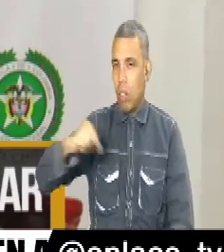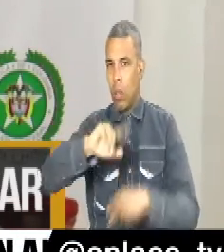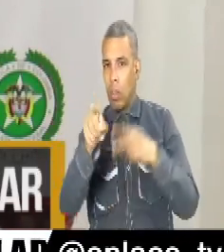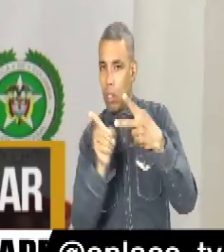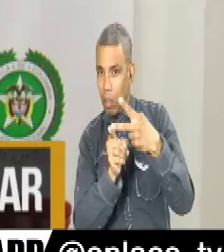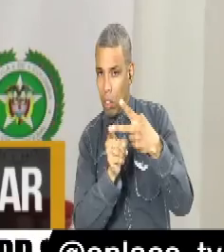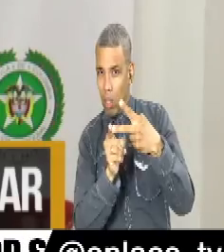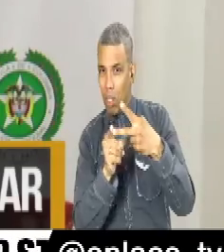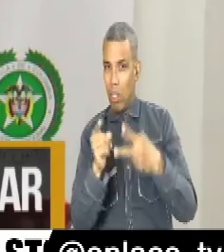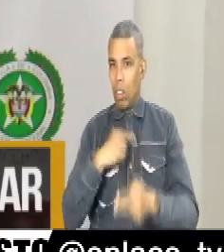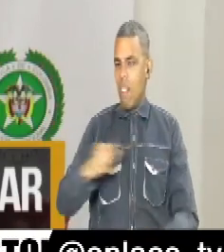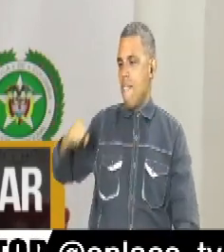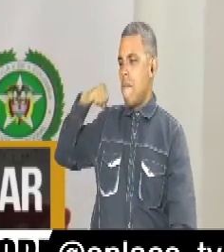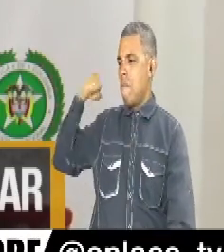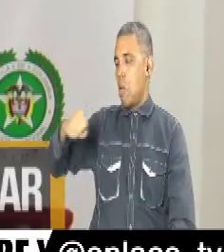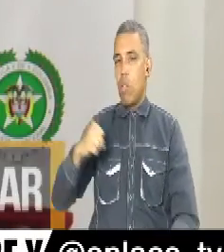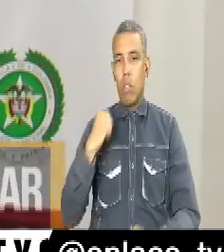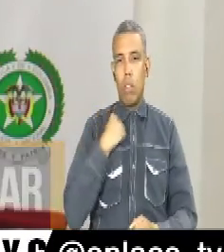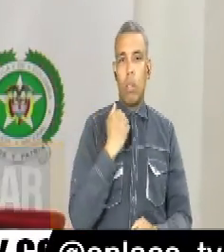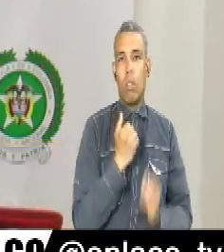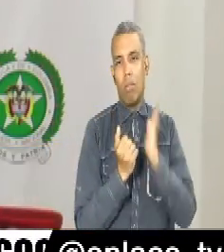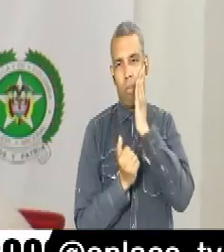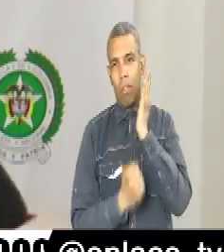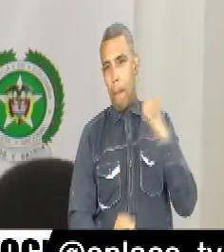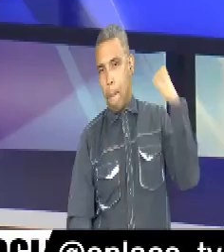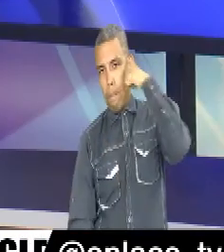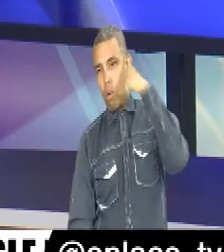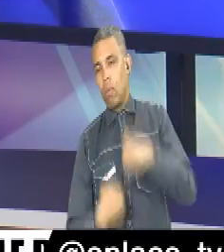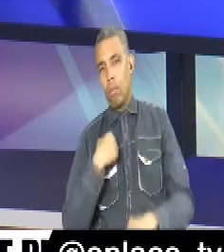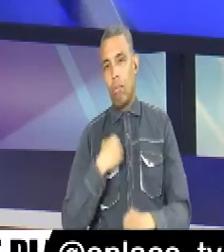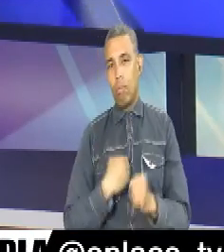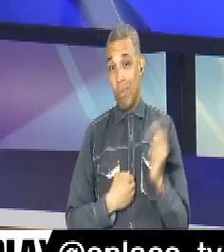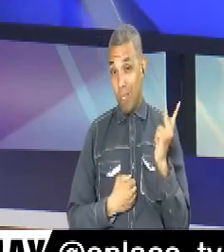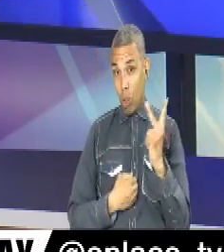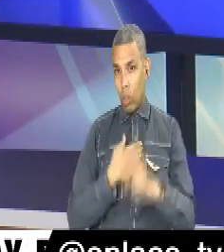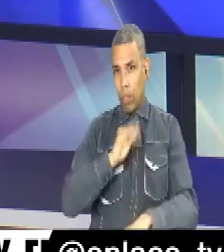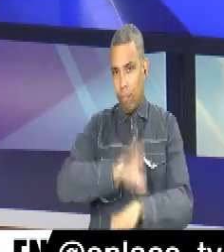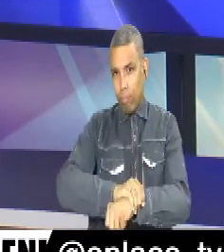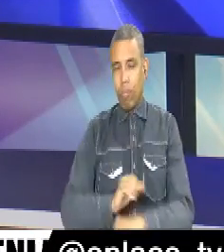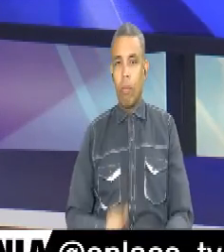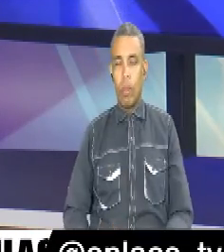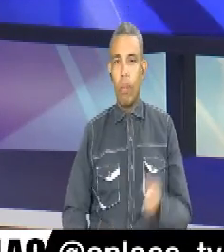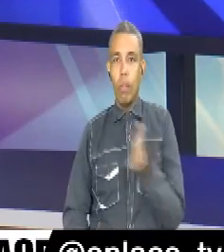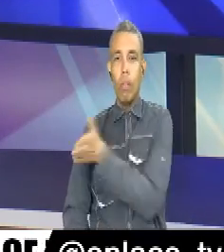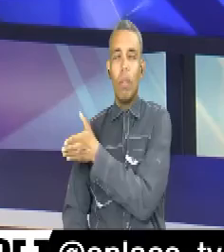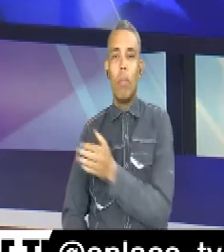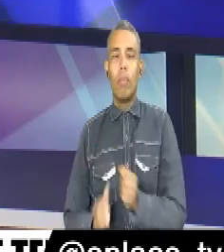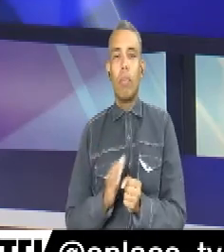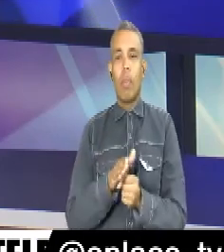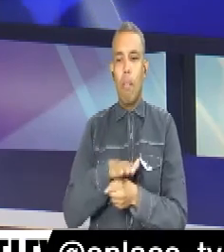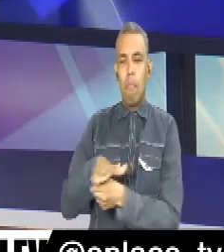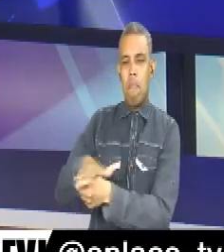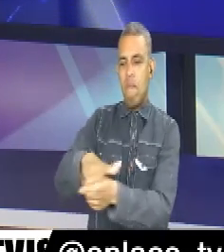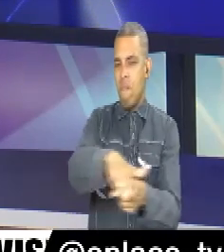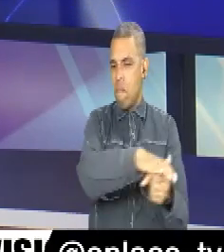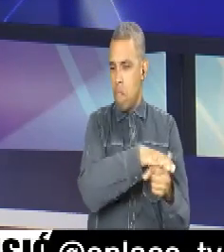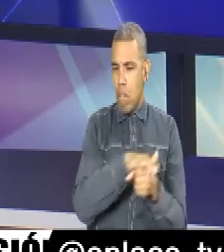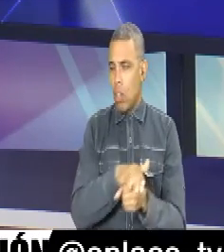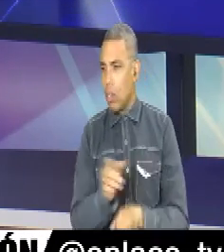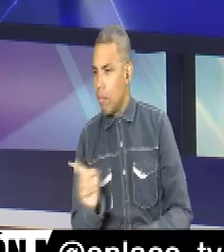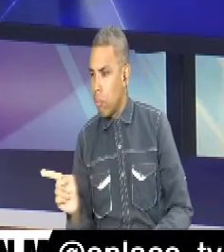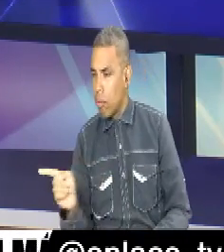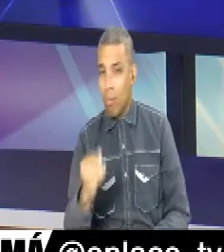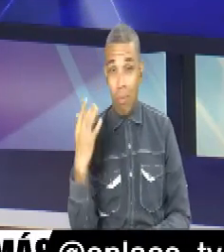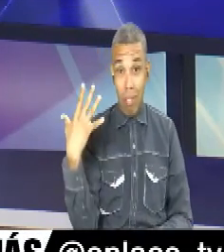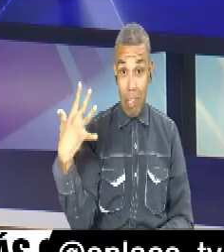cara. Entonces se atendieron los casos con las capturas. Y en cinco barrios de Barranca Bermeja se ejecutan proyectos de